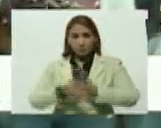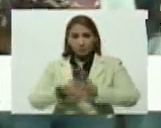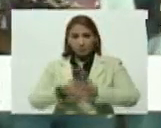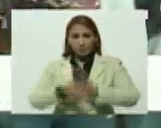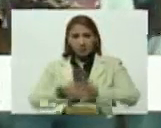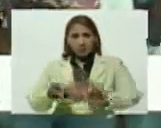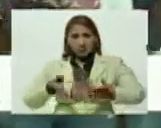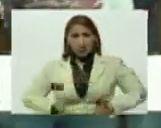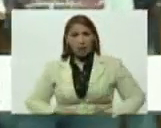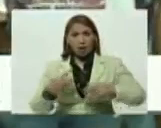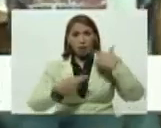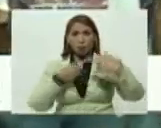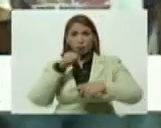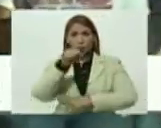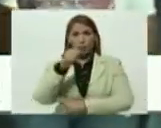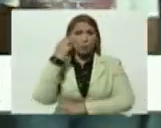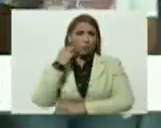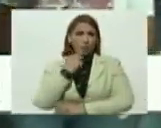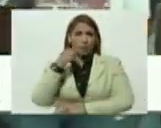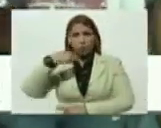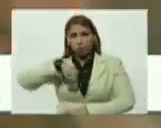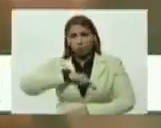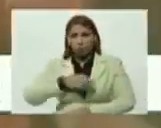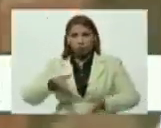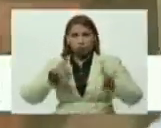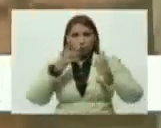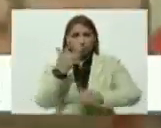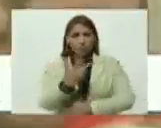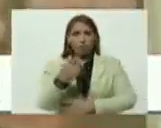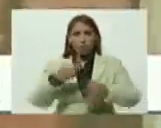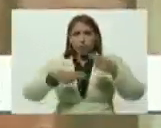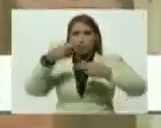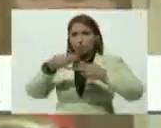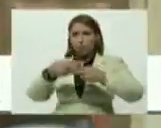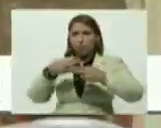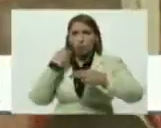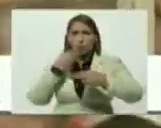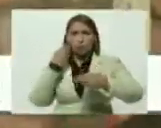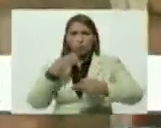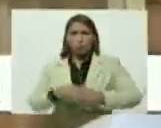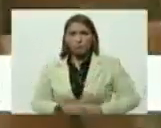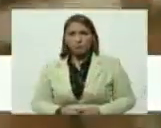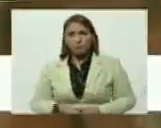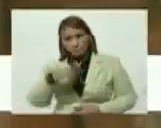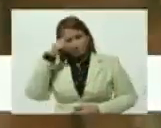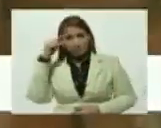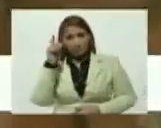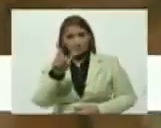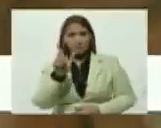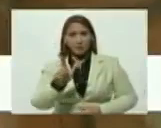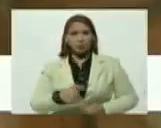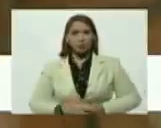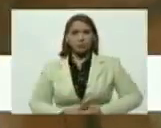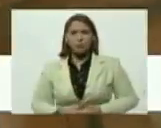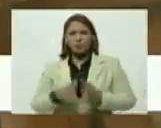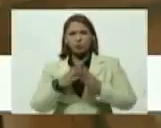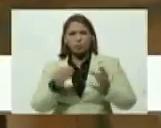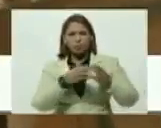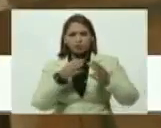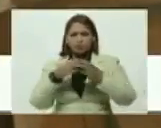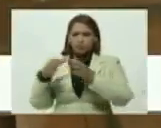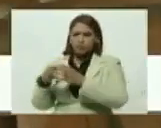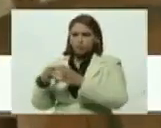de Revolución Bolivariana y estamos desde la Torre 3 que está siendo construida por la juventud del Partido Socialista Unido de Venezuela y todas las